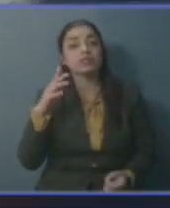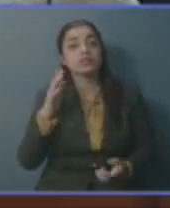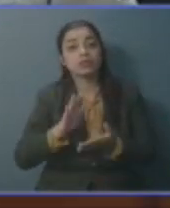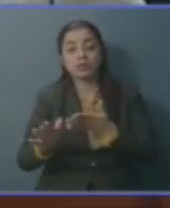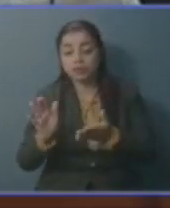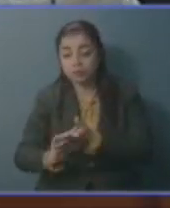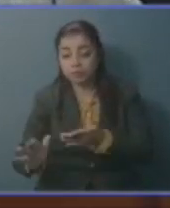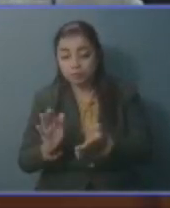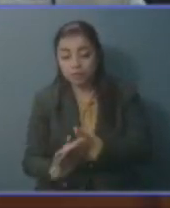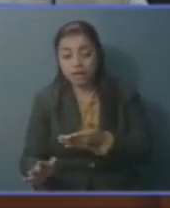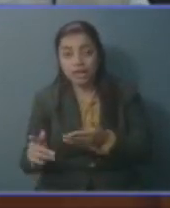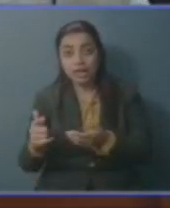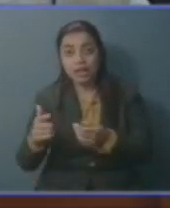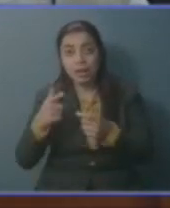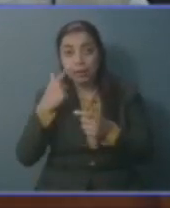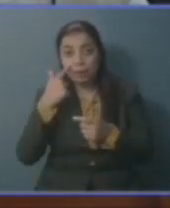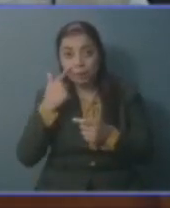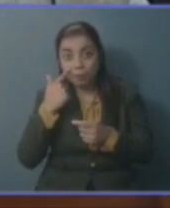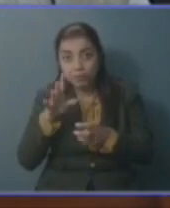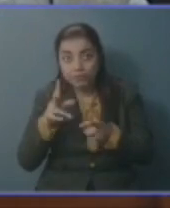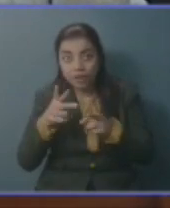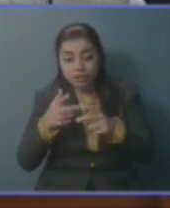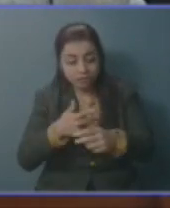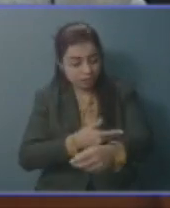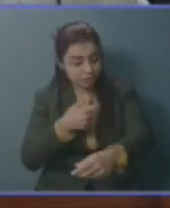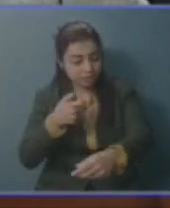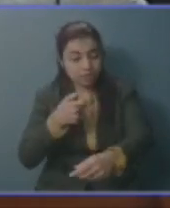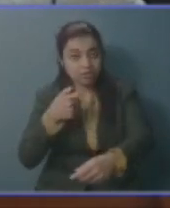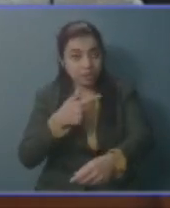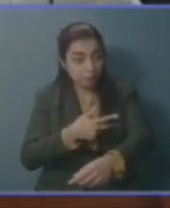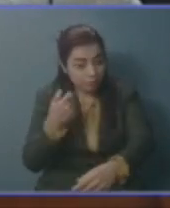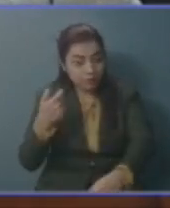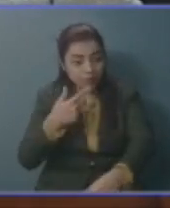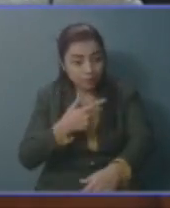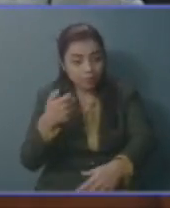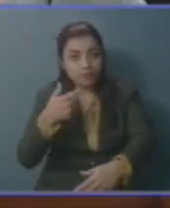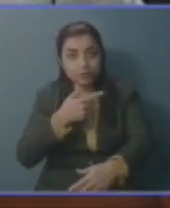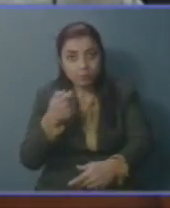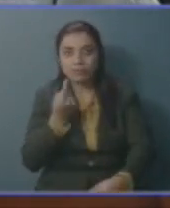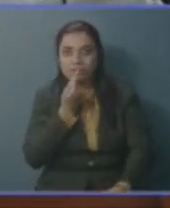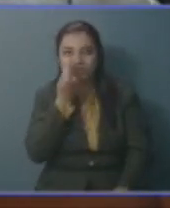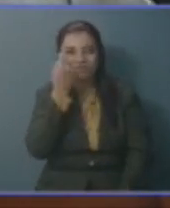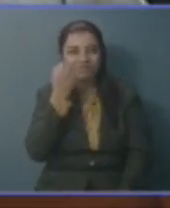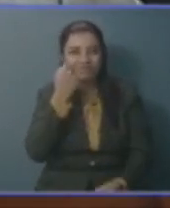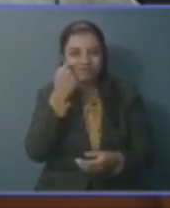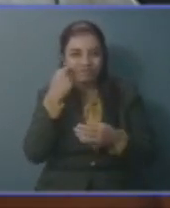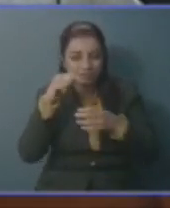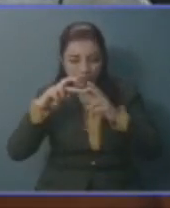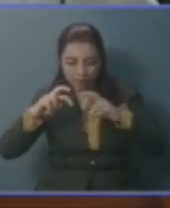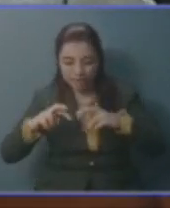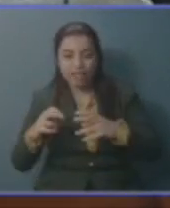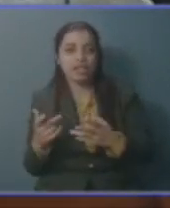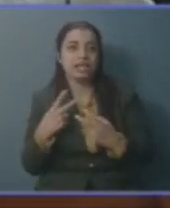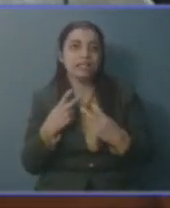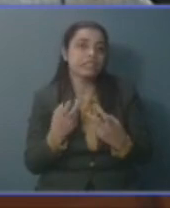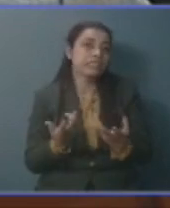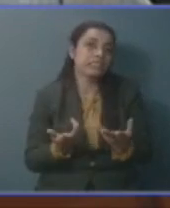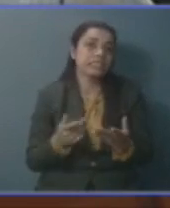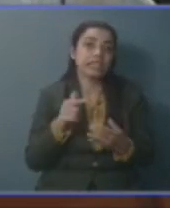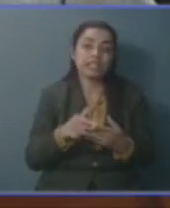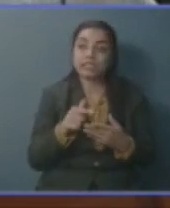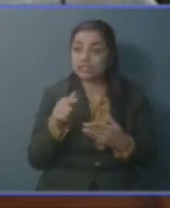las pruebas? Se ha dicho que este virus es